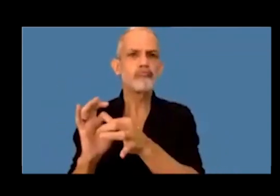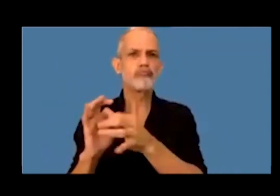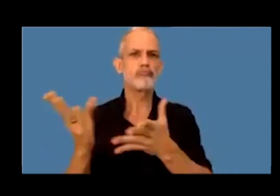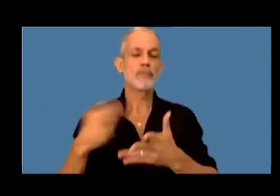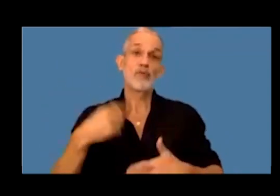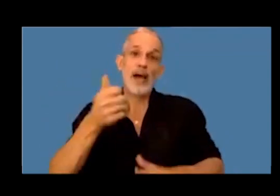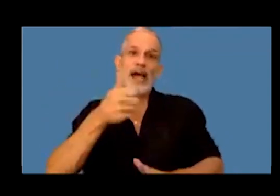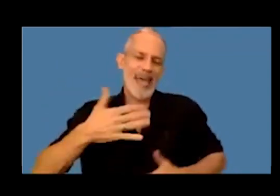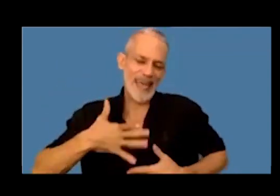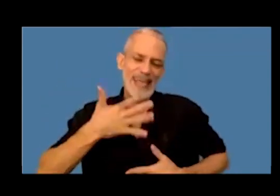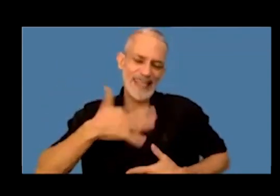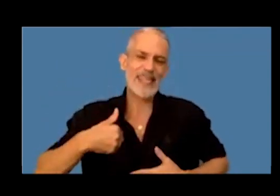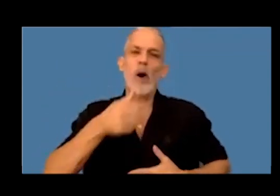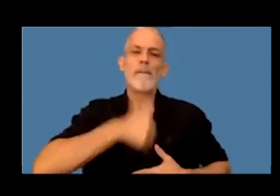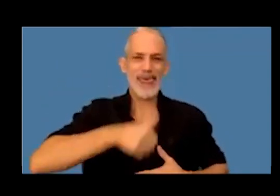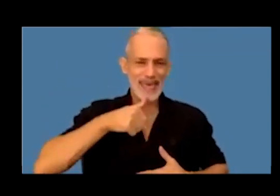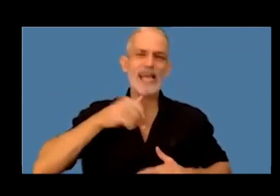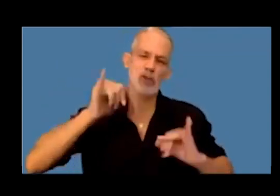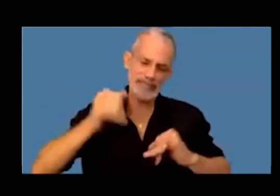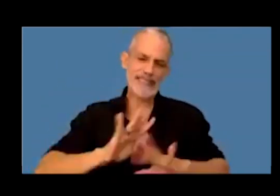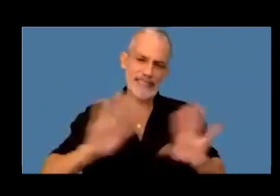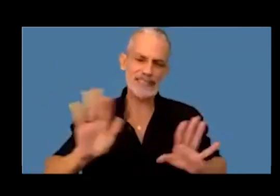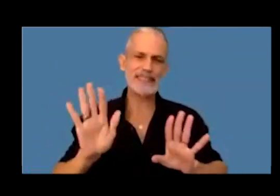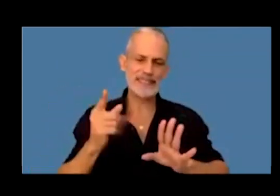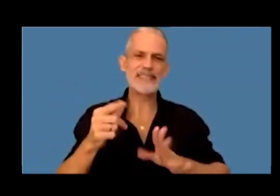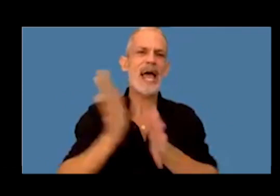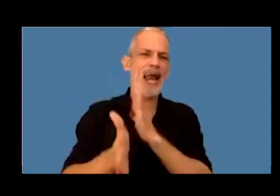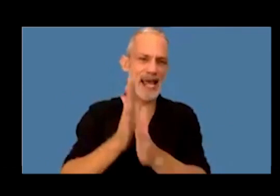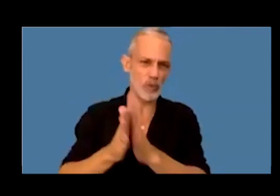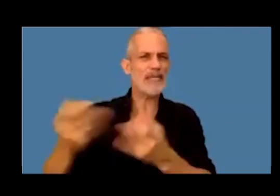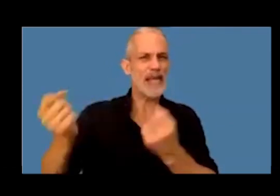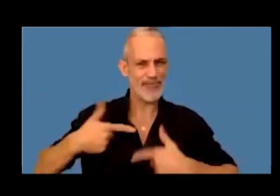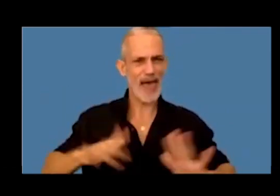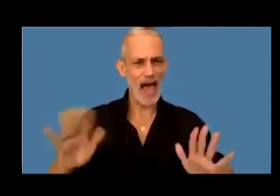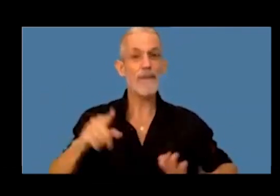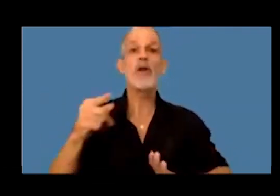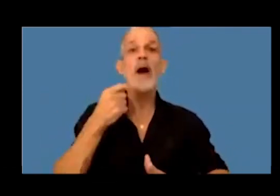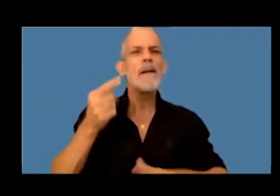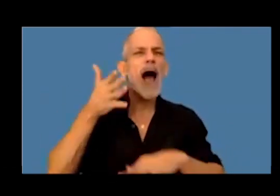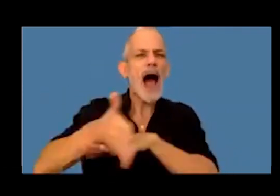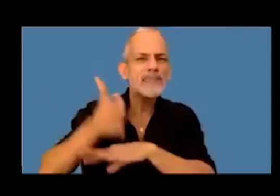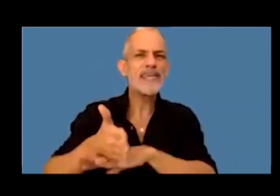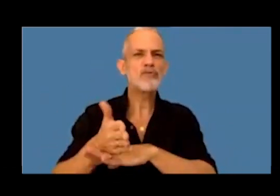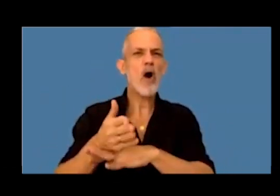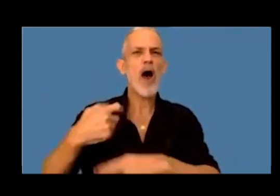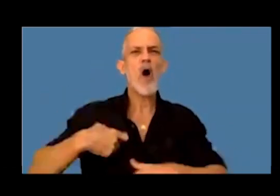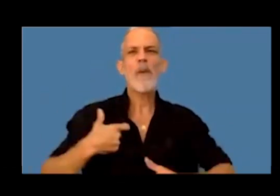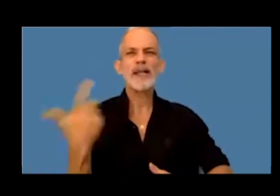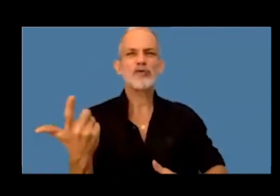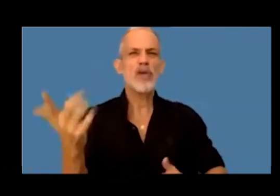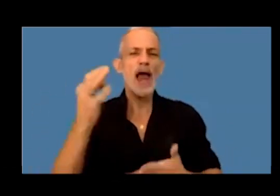uno necesita sí es totalmente gratuita, pero quisiera saber si el acceso a las obras sociales o a las prepagas